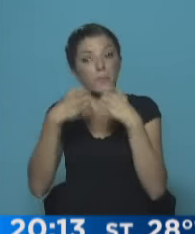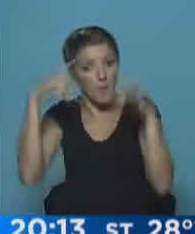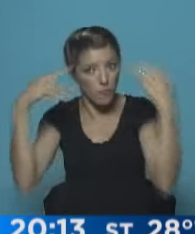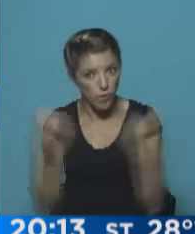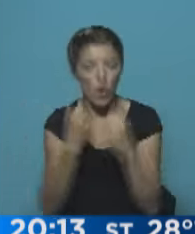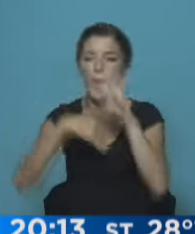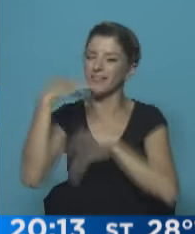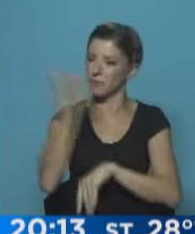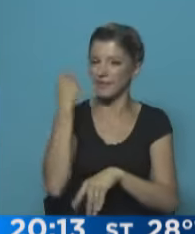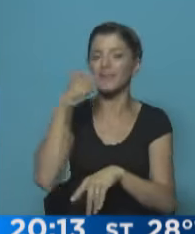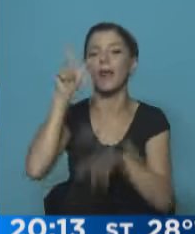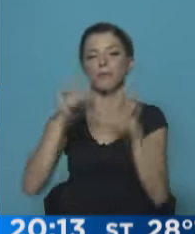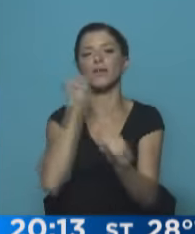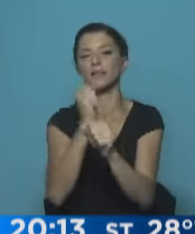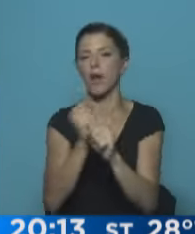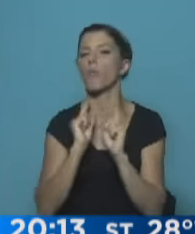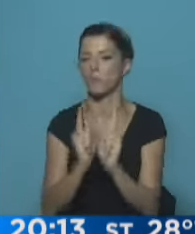las fuentes de trabajo Muchísimas gracias Ariel